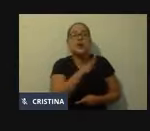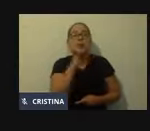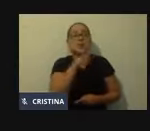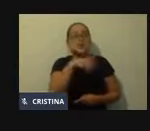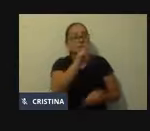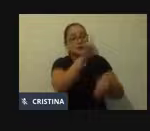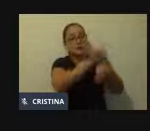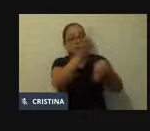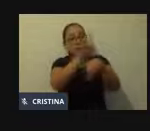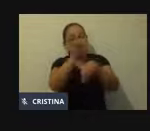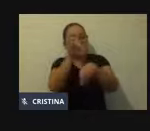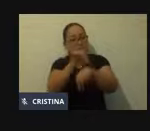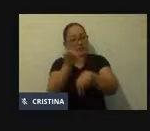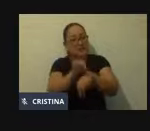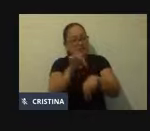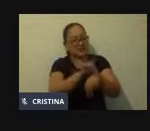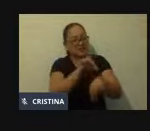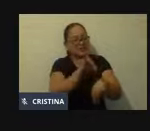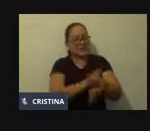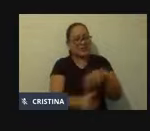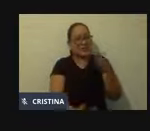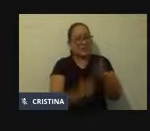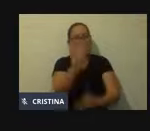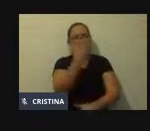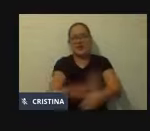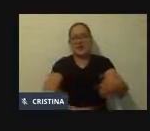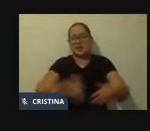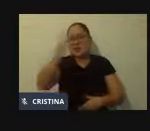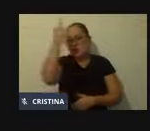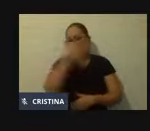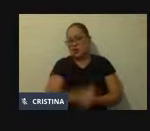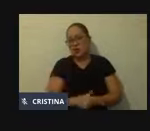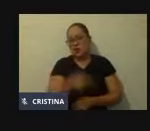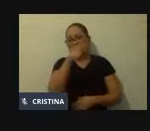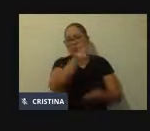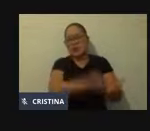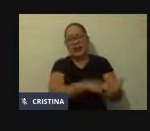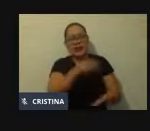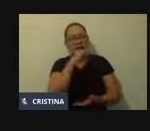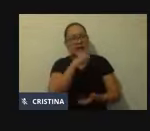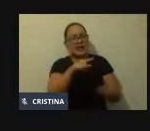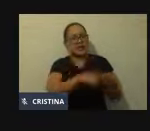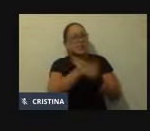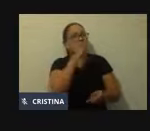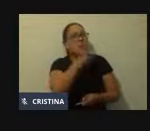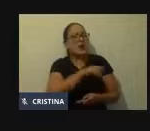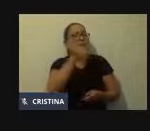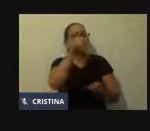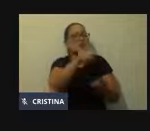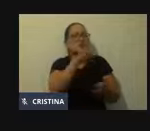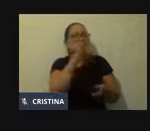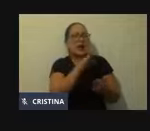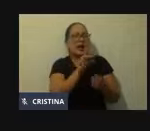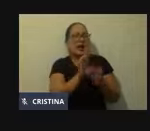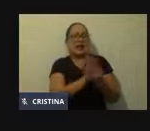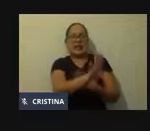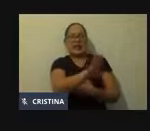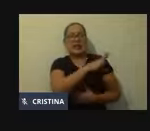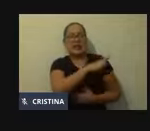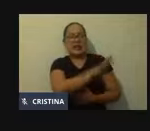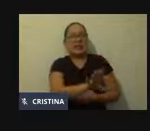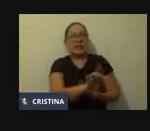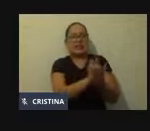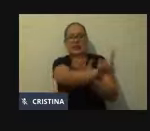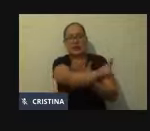diario, diario, diario, diario, mañana, tarde y noche, mañana, tarde y noche, tú no vales, tú no eres buena, tú no sé qué, hazte para allá, guácala, pestas, no sé